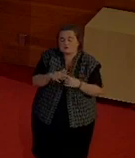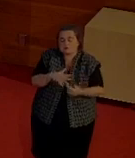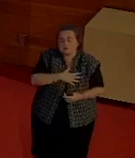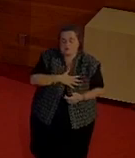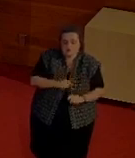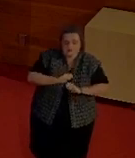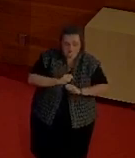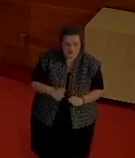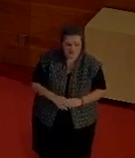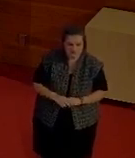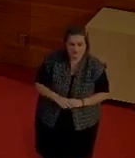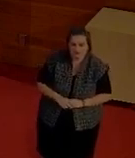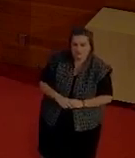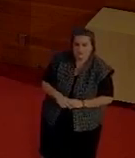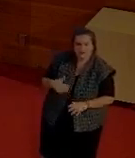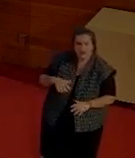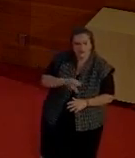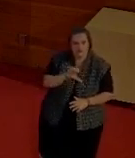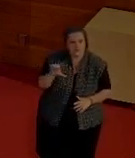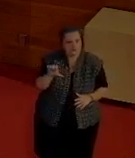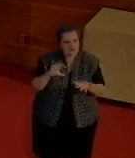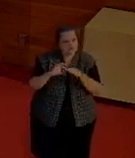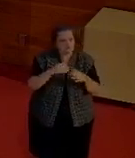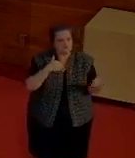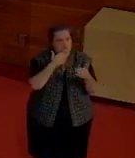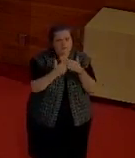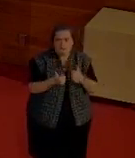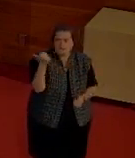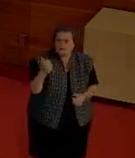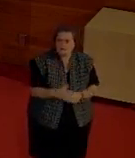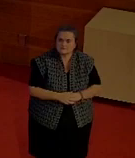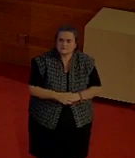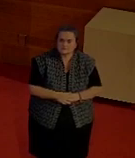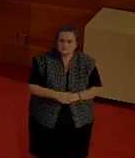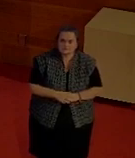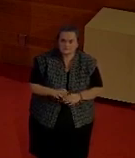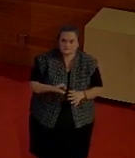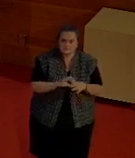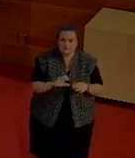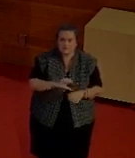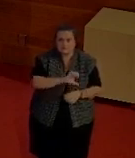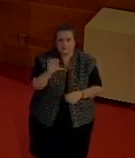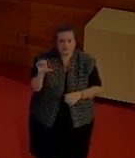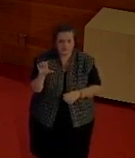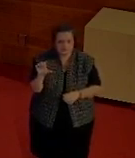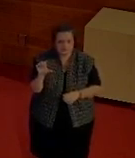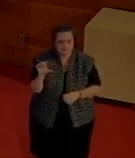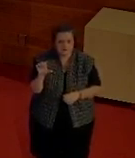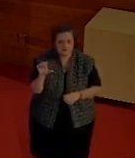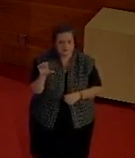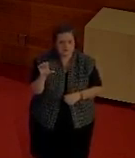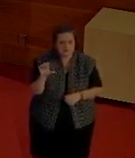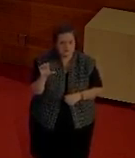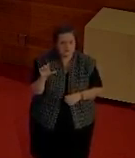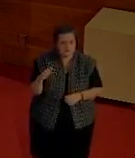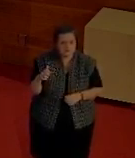respeto a la Unión Europea yo le pido más a la Unión Europea O sea la Unión Europea tiene capacidad para desmarcarse de esa china